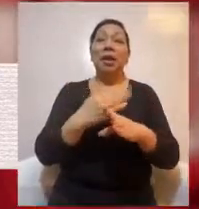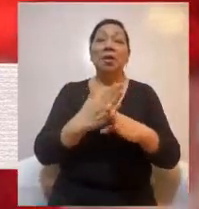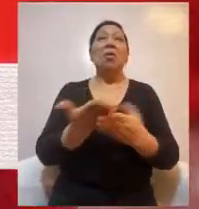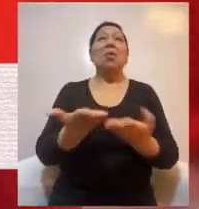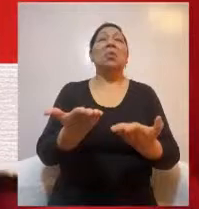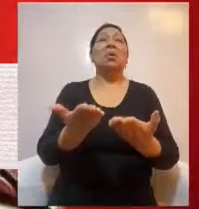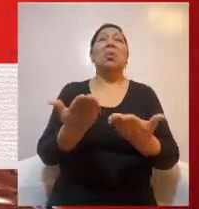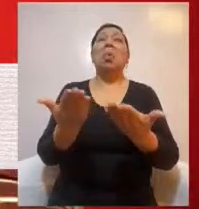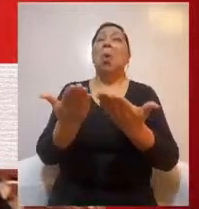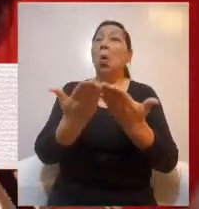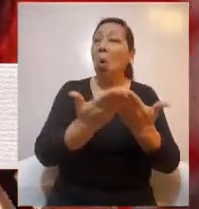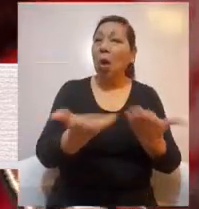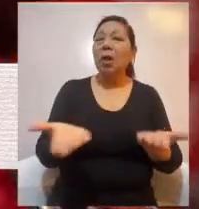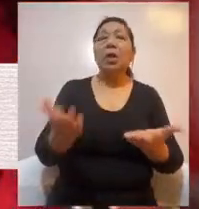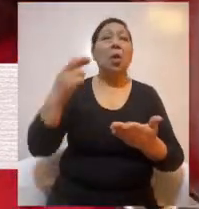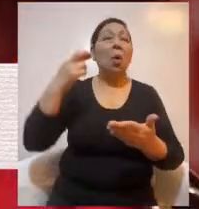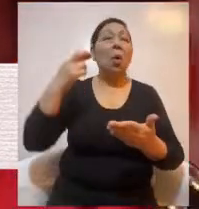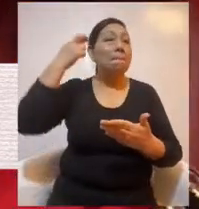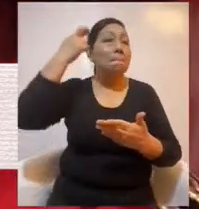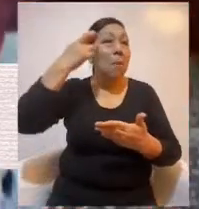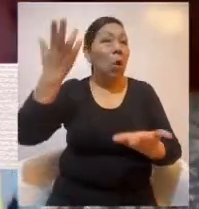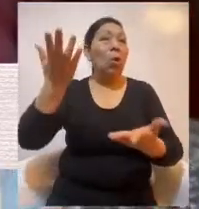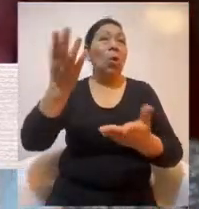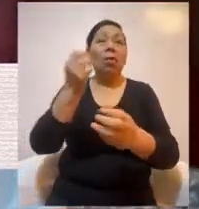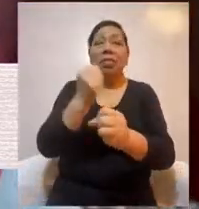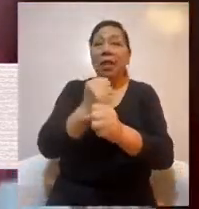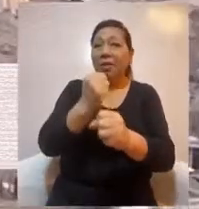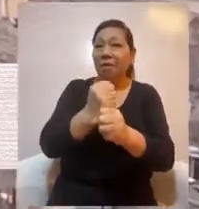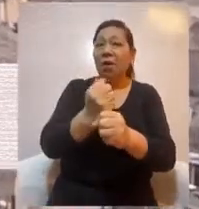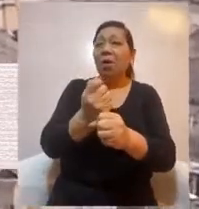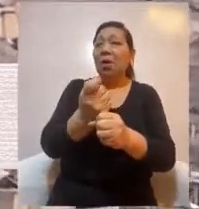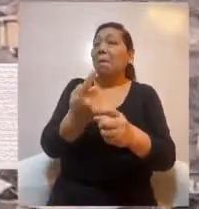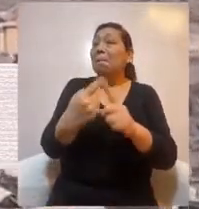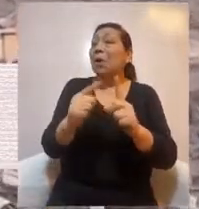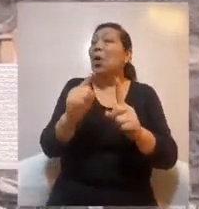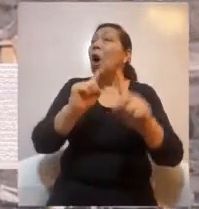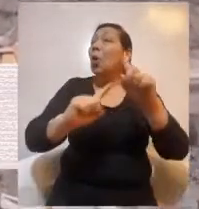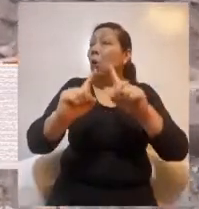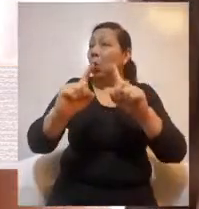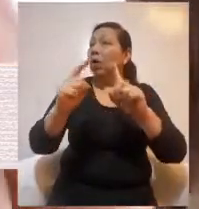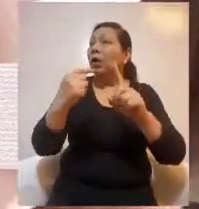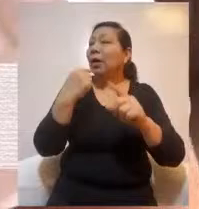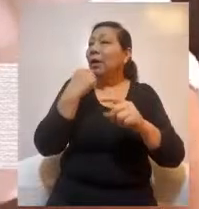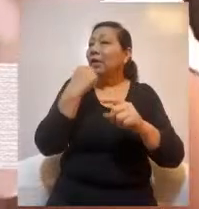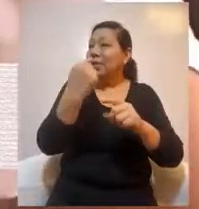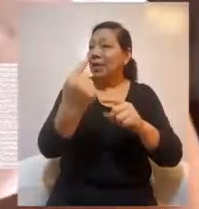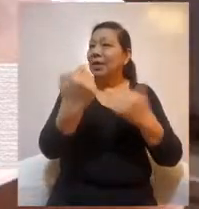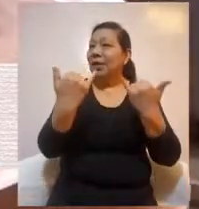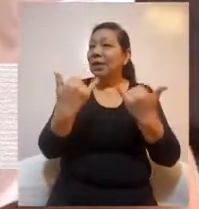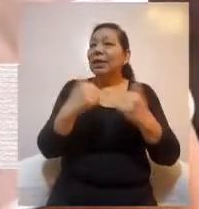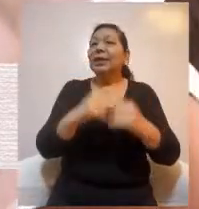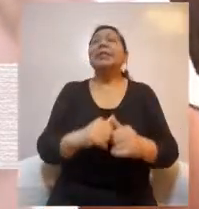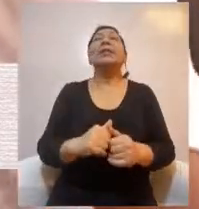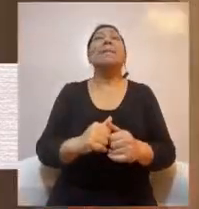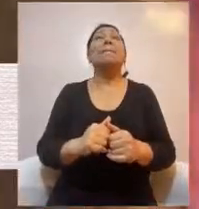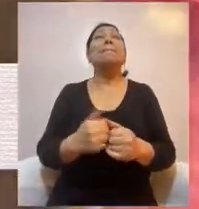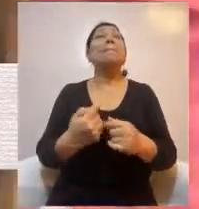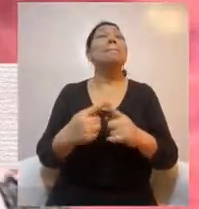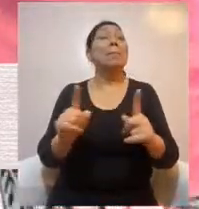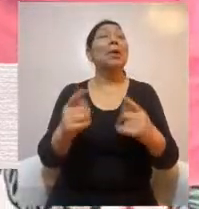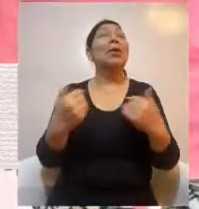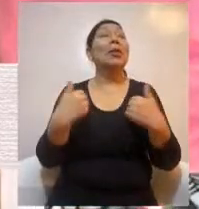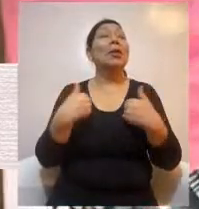ámbitos, social, educativo, político, laboral, por mencionar solo algunos que son los que menciona esta sentencia.